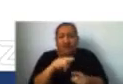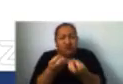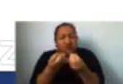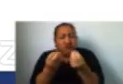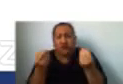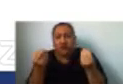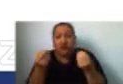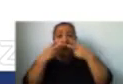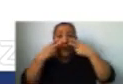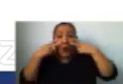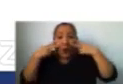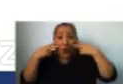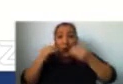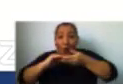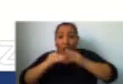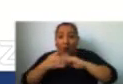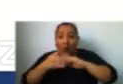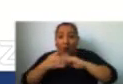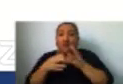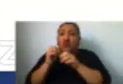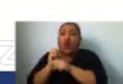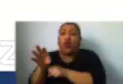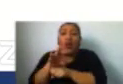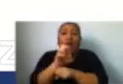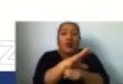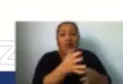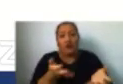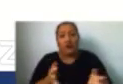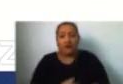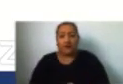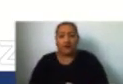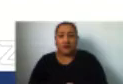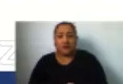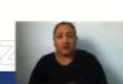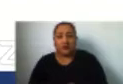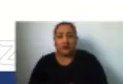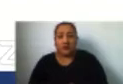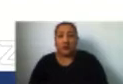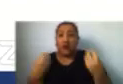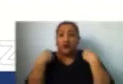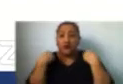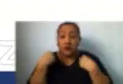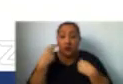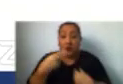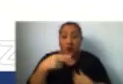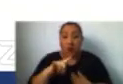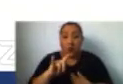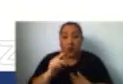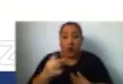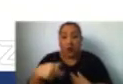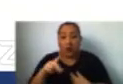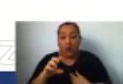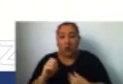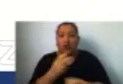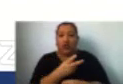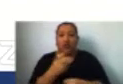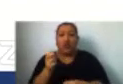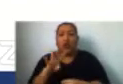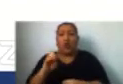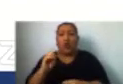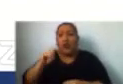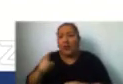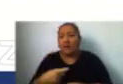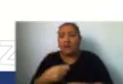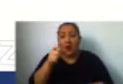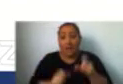pueblos indígenas contagiados en la región. El departamento de Huánuco alberga a más de 240.000